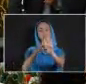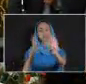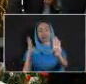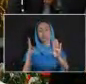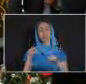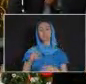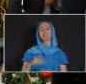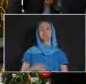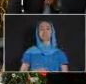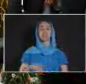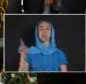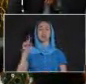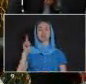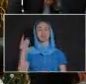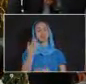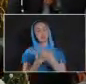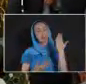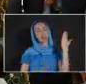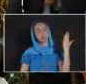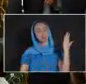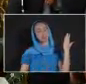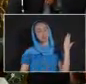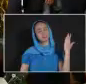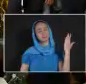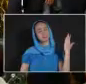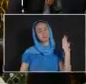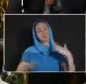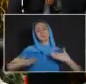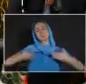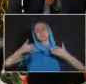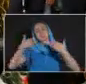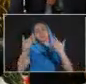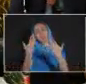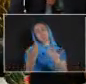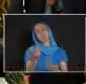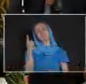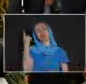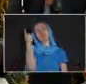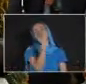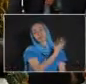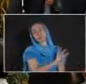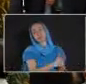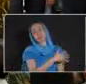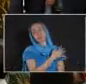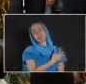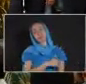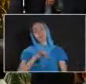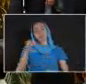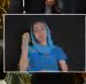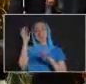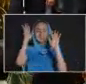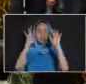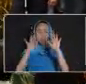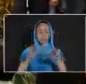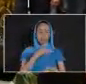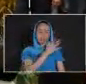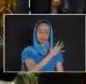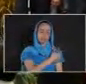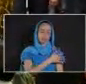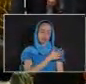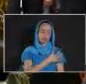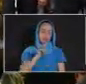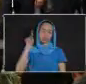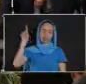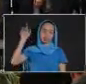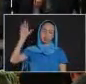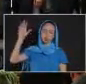lugares hacia donde van, hacia donde se dirigen. Dale la gracia tuya, que caiga la gracia tuya sobre la vida de cada